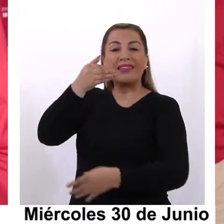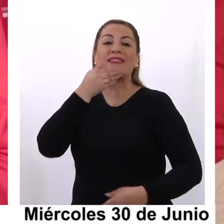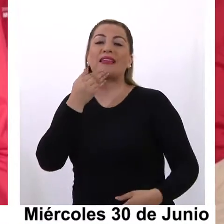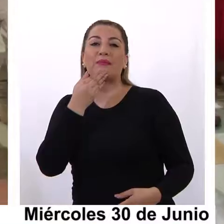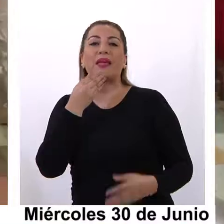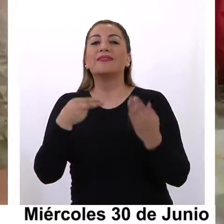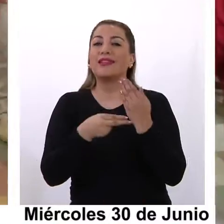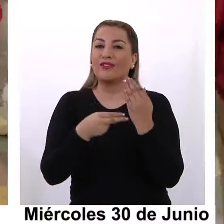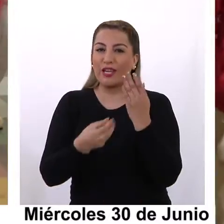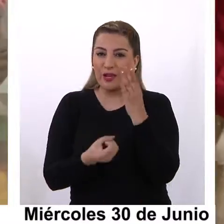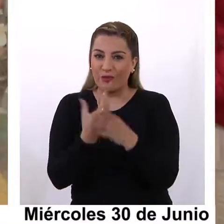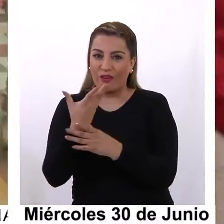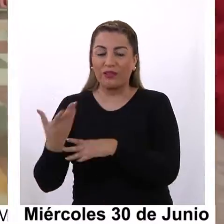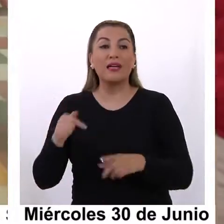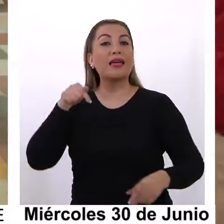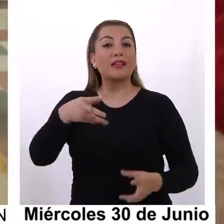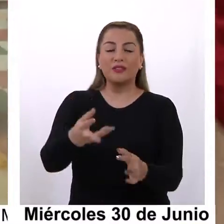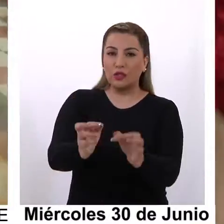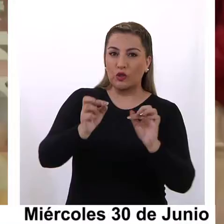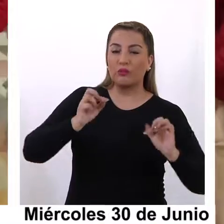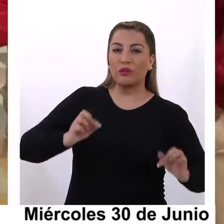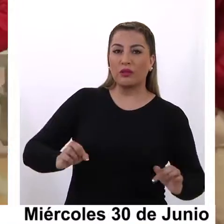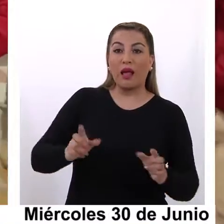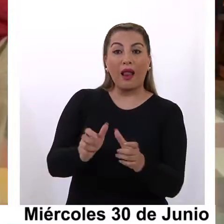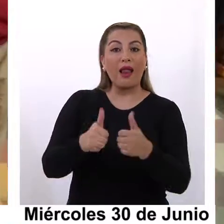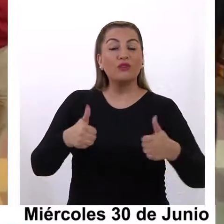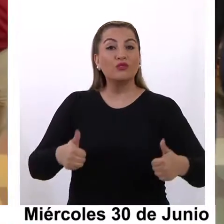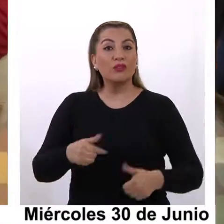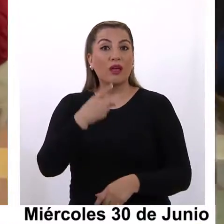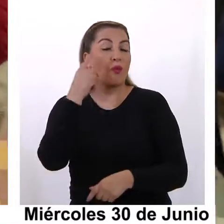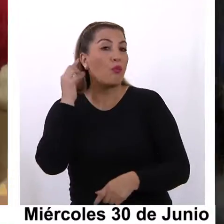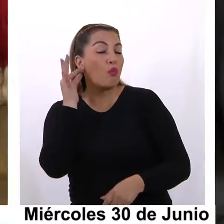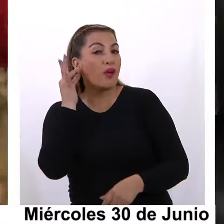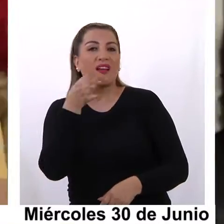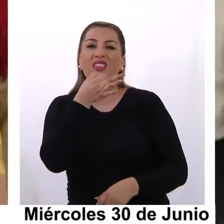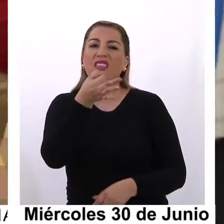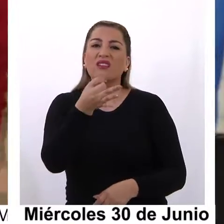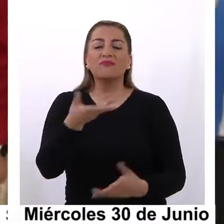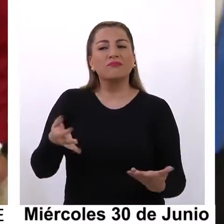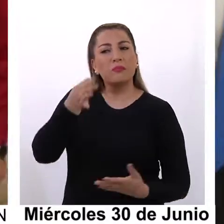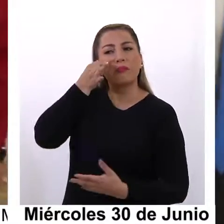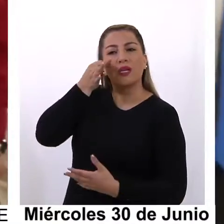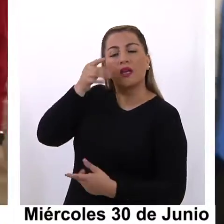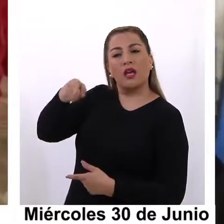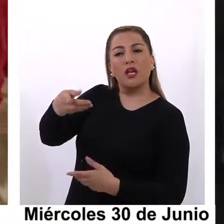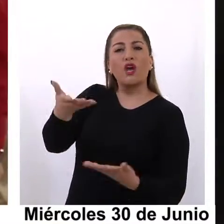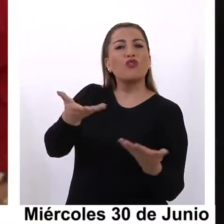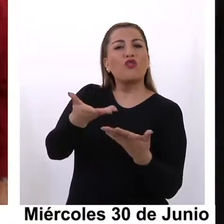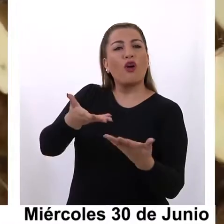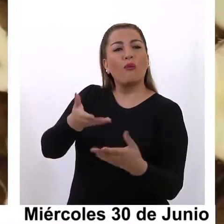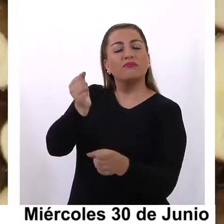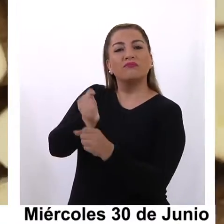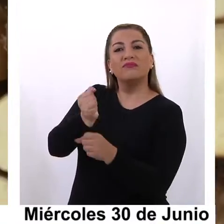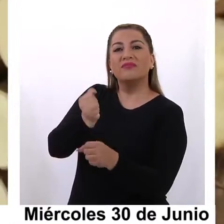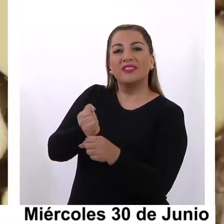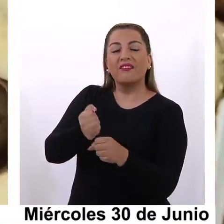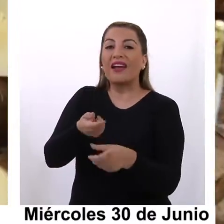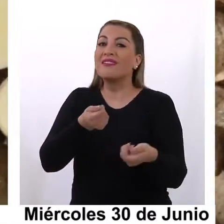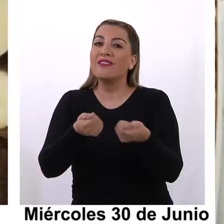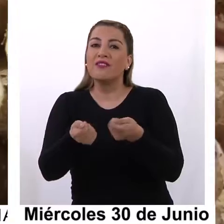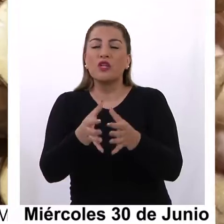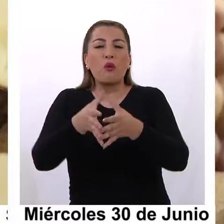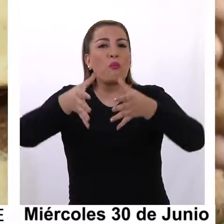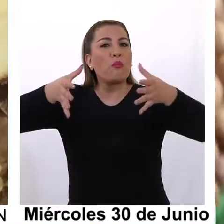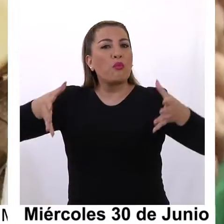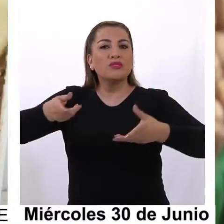incorporando tecnología. En la instancia, la autoridad constató en terreno el funcionamiento de este punto de venta, que concentra gran